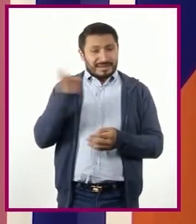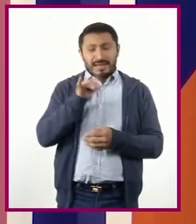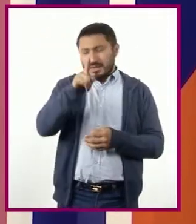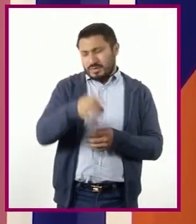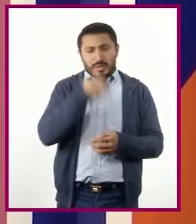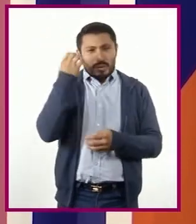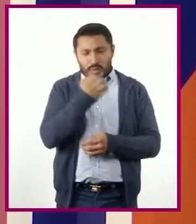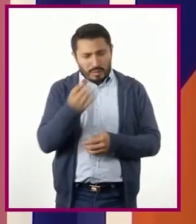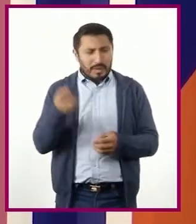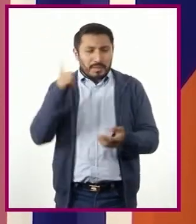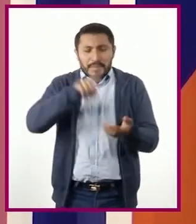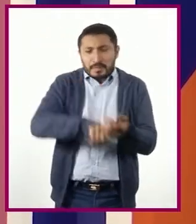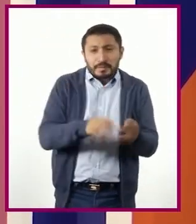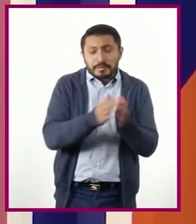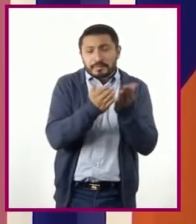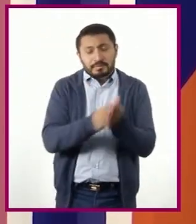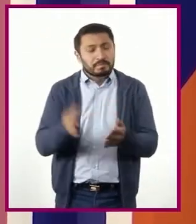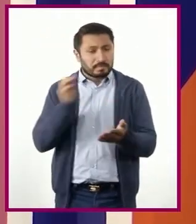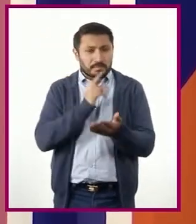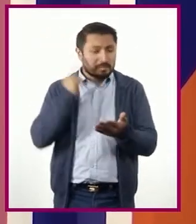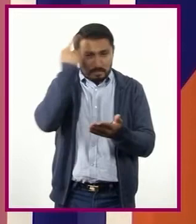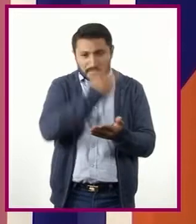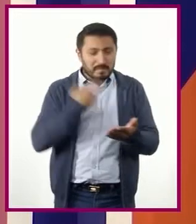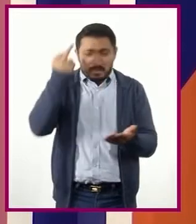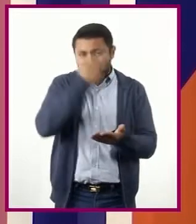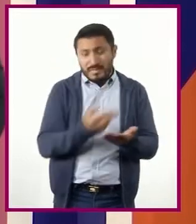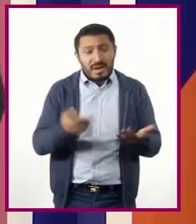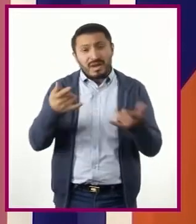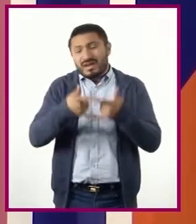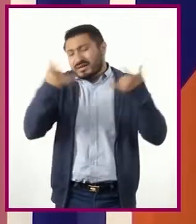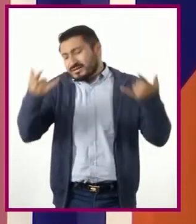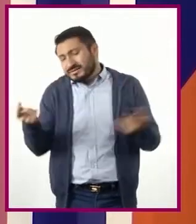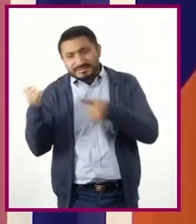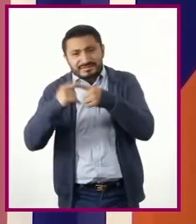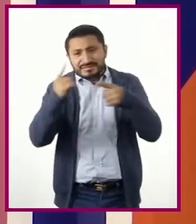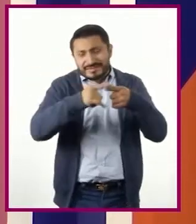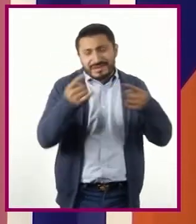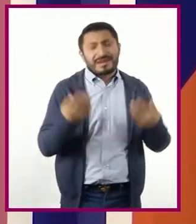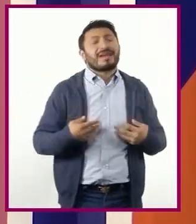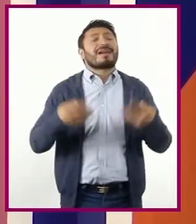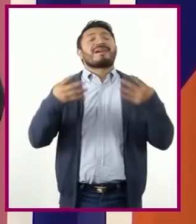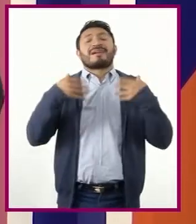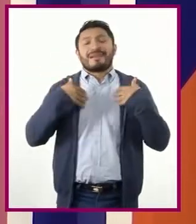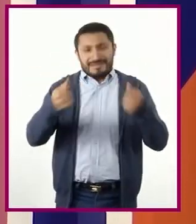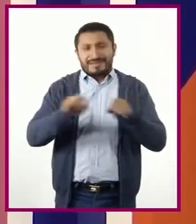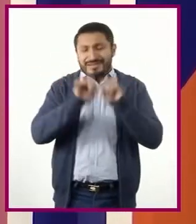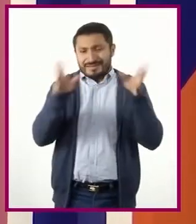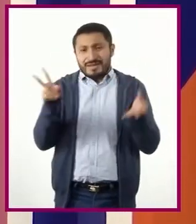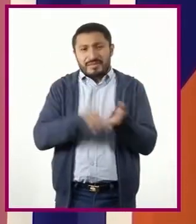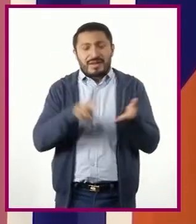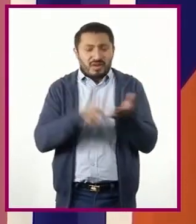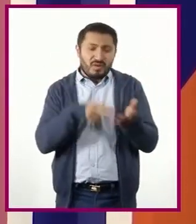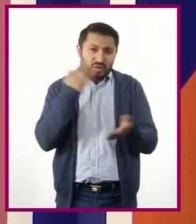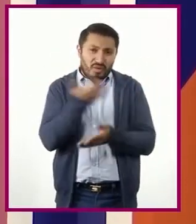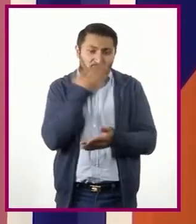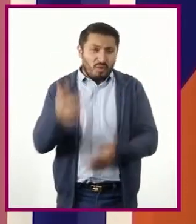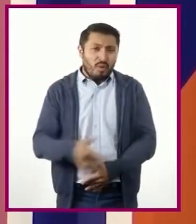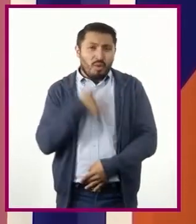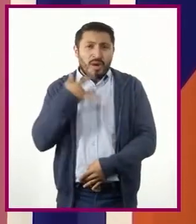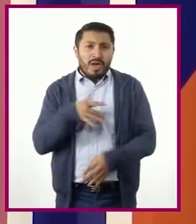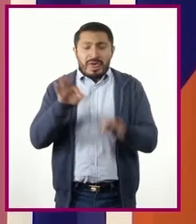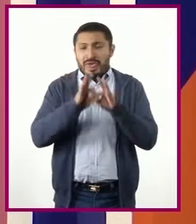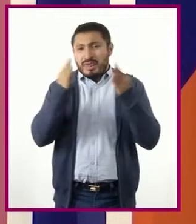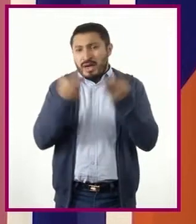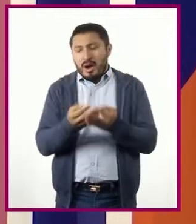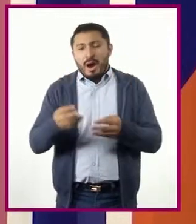obras literarias como cuentos o novelas que reflejan de forma muy clara los valores, las costumbres, los sentimientos y la manera